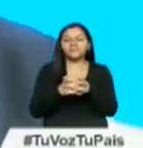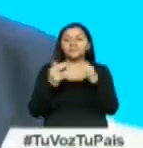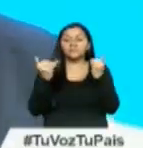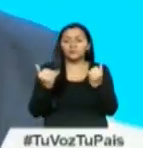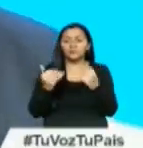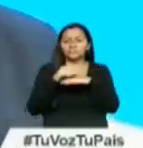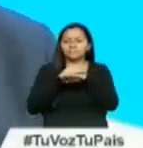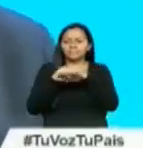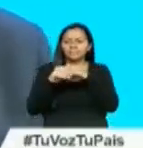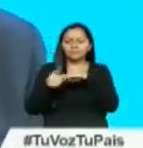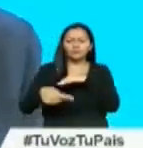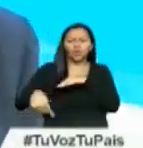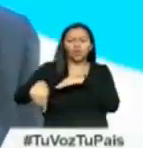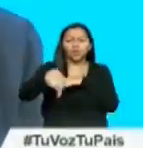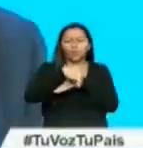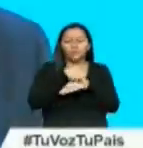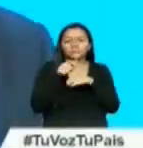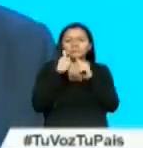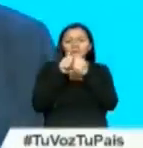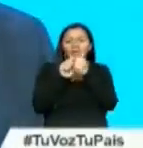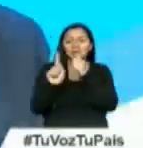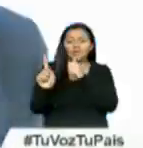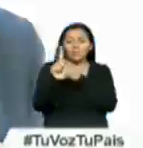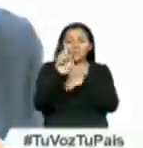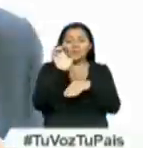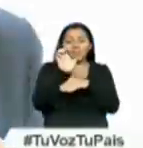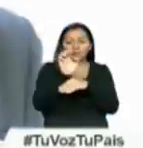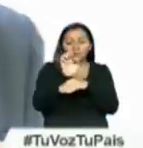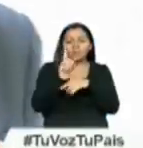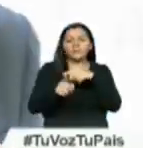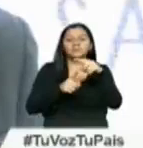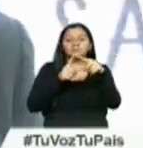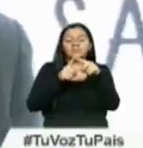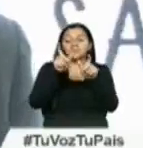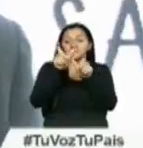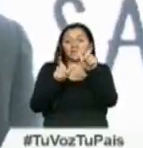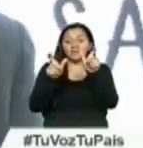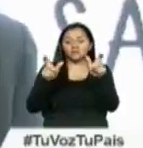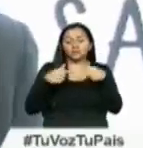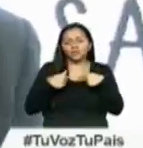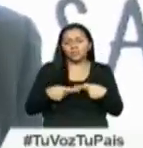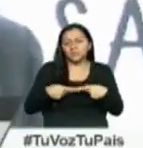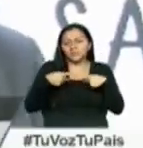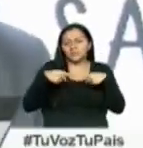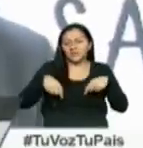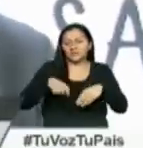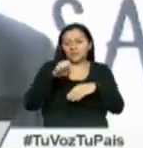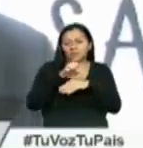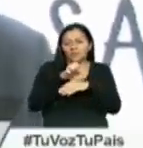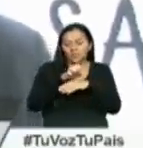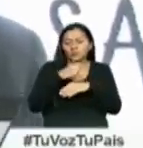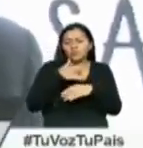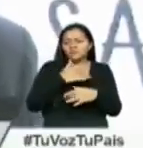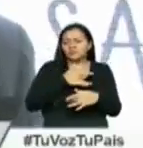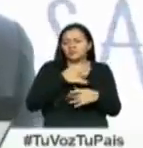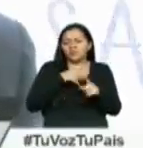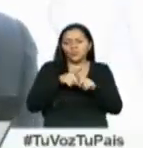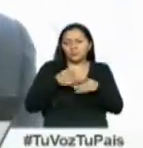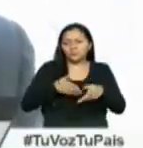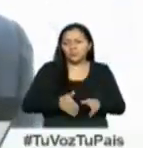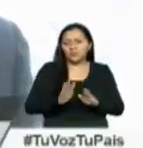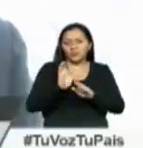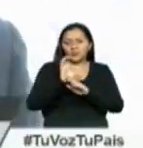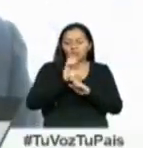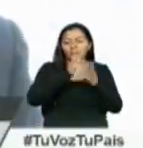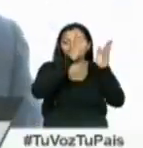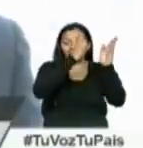a todos y cada uno de los ecuatorianos y las personas que tenemos la fortuna de vivir en este país, que nos sentimos también ecuatorianos, a que